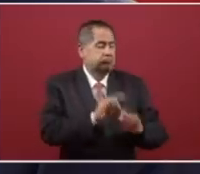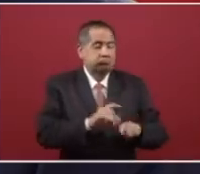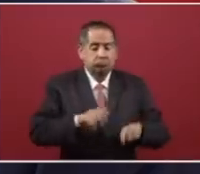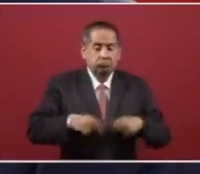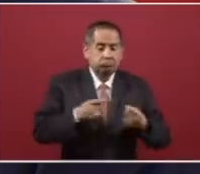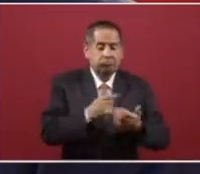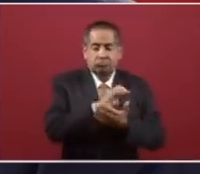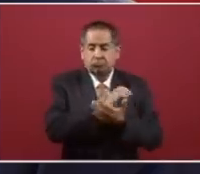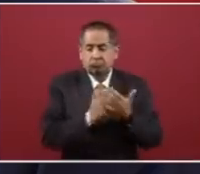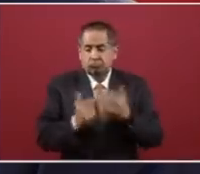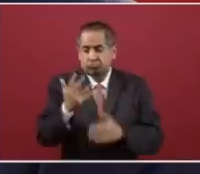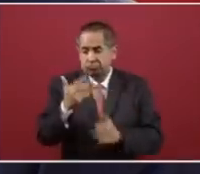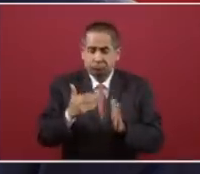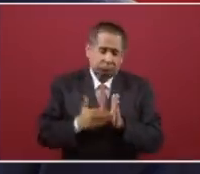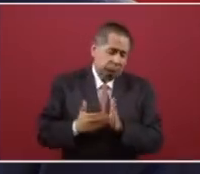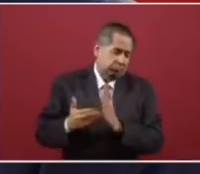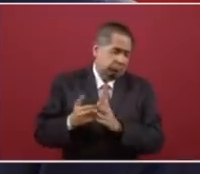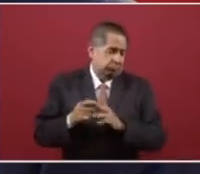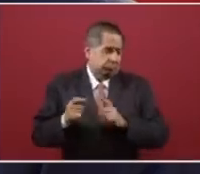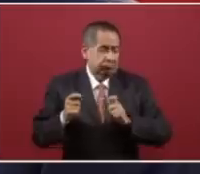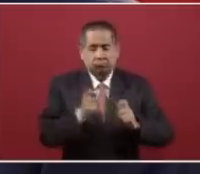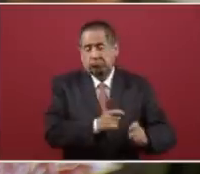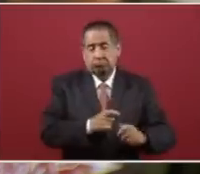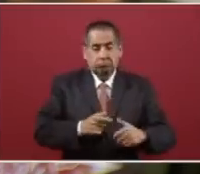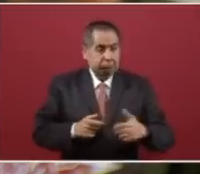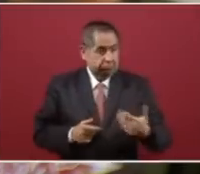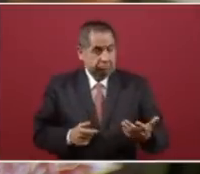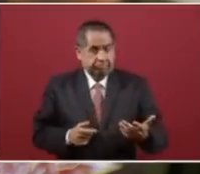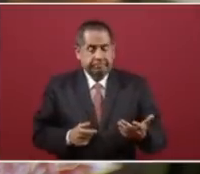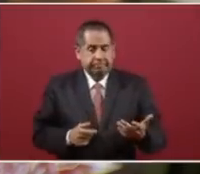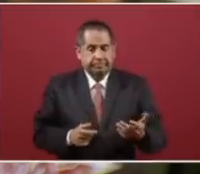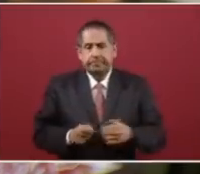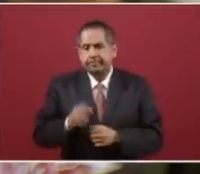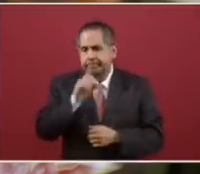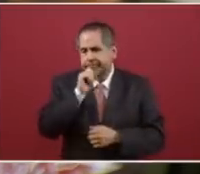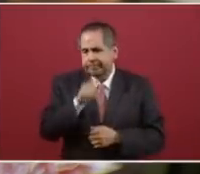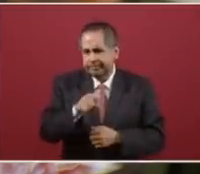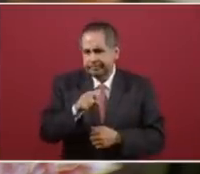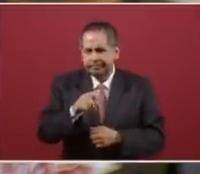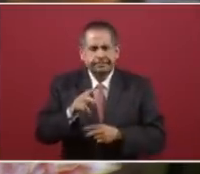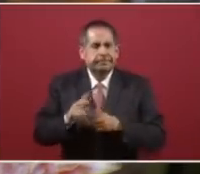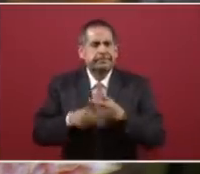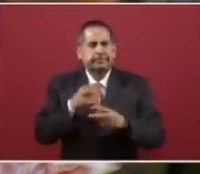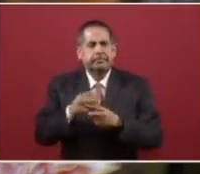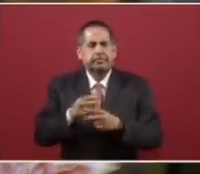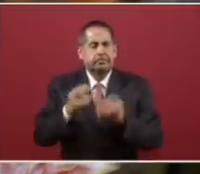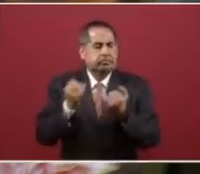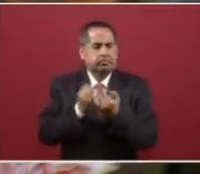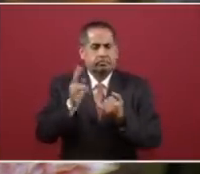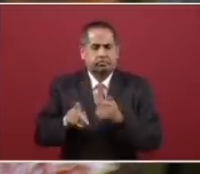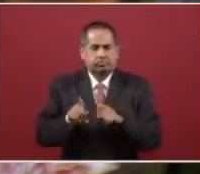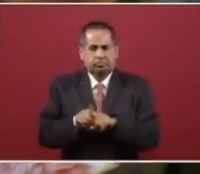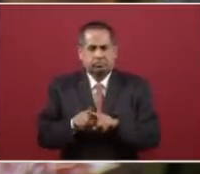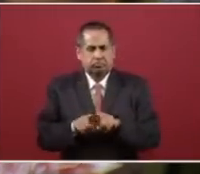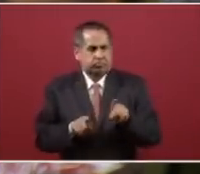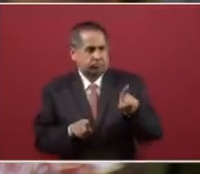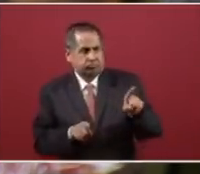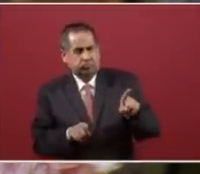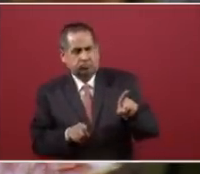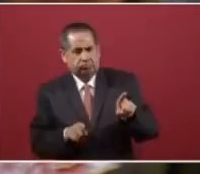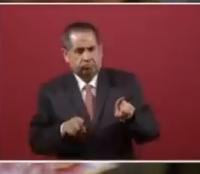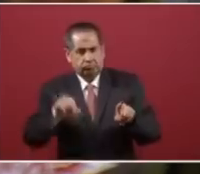más de 50 millones de pesos y también va a actuar como actúa como actuó